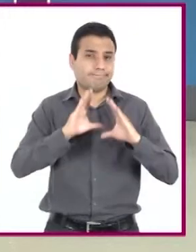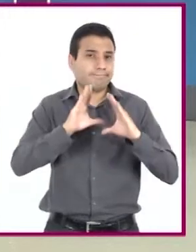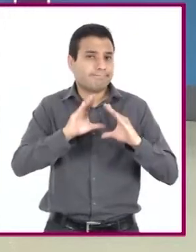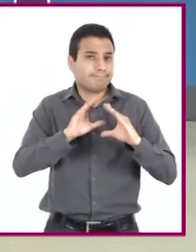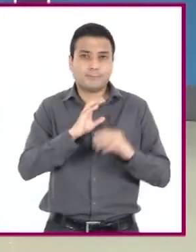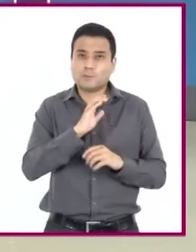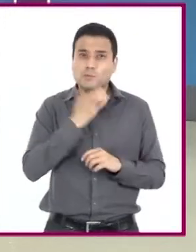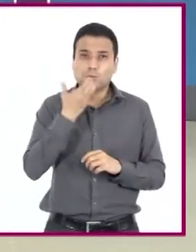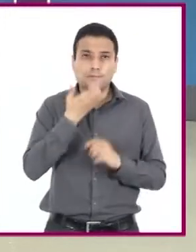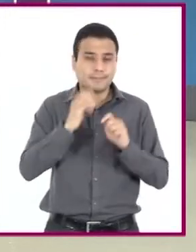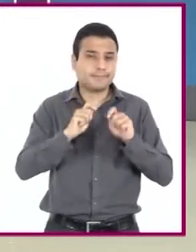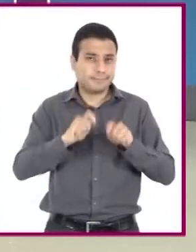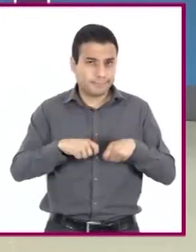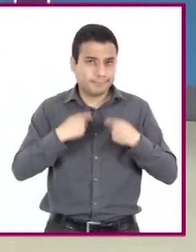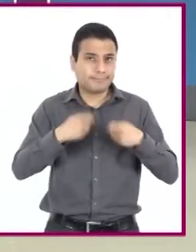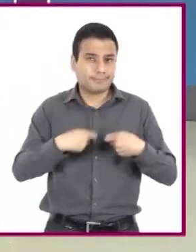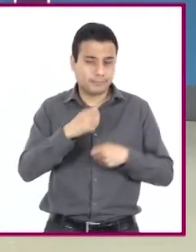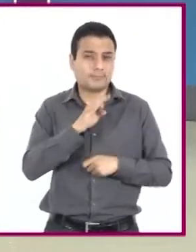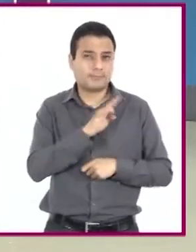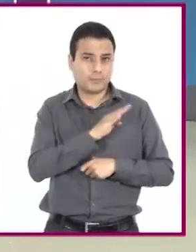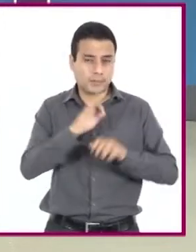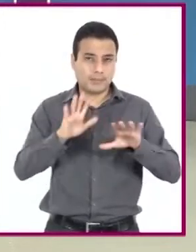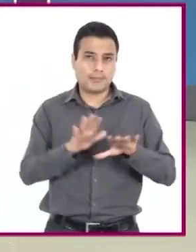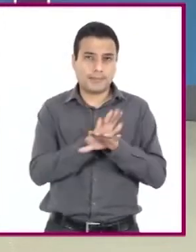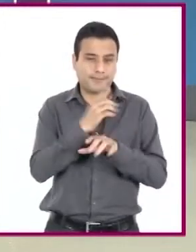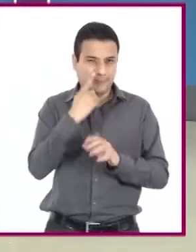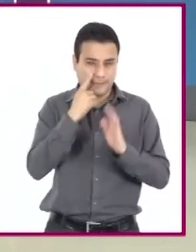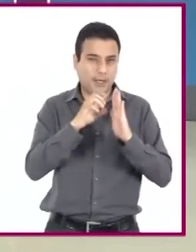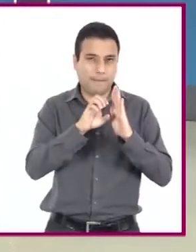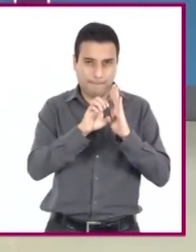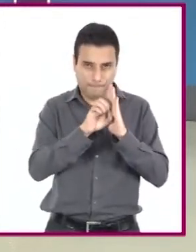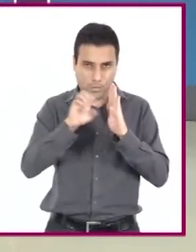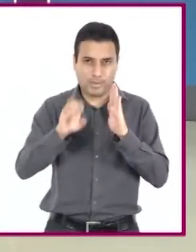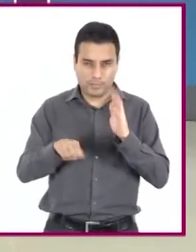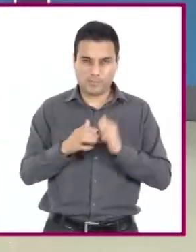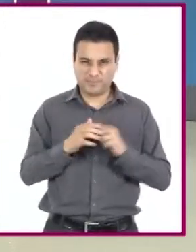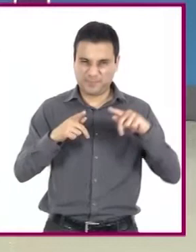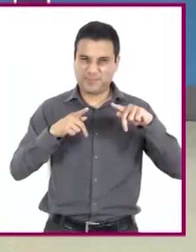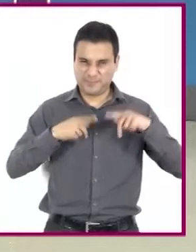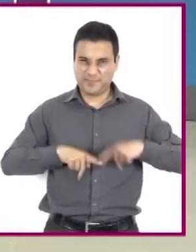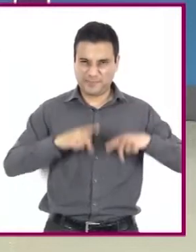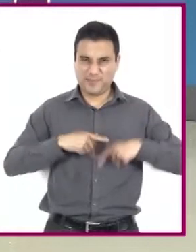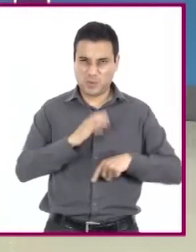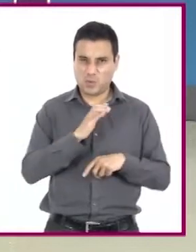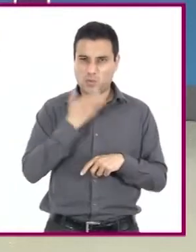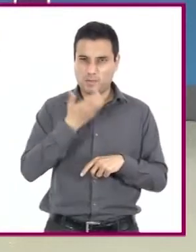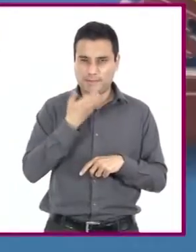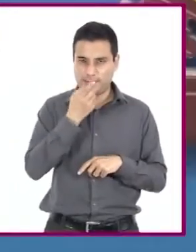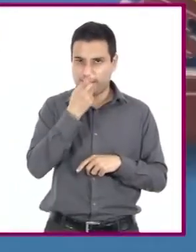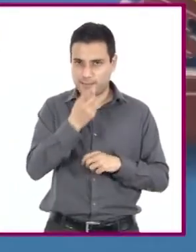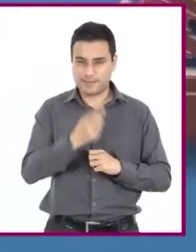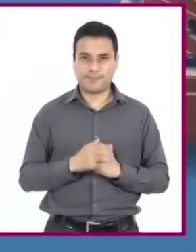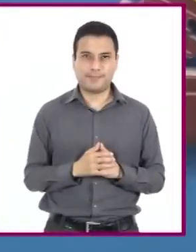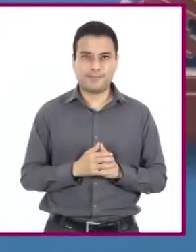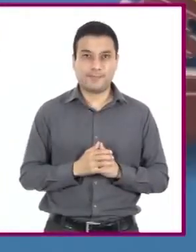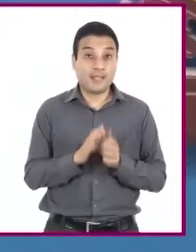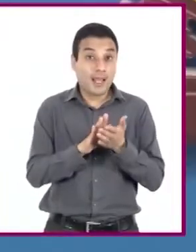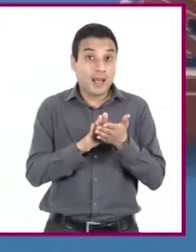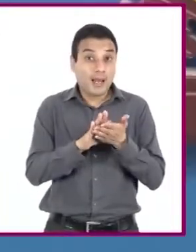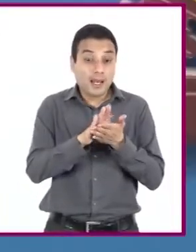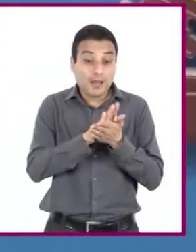¿Cuántas veces hemos escuchado algo igual o parecido a lo siguiente? Lavar los